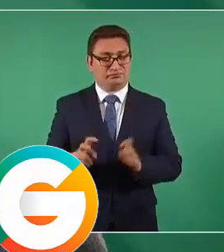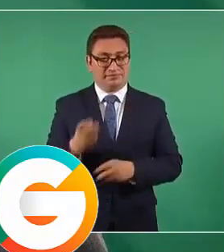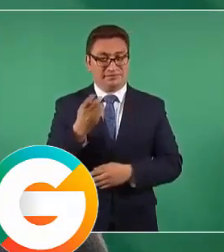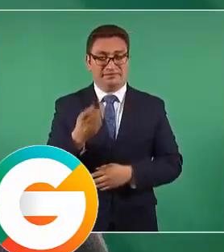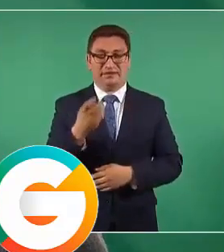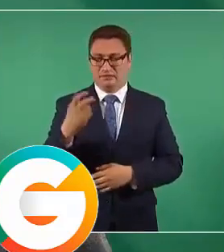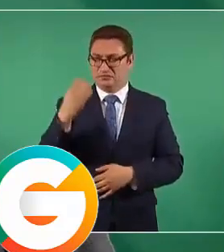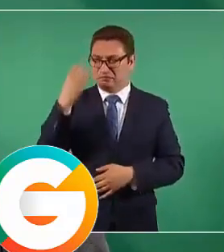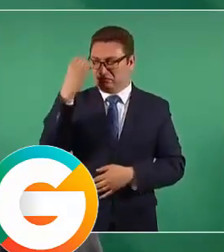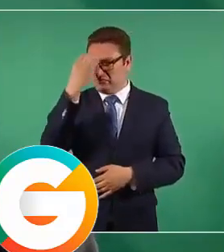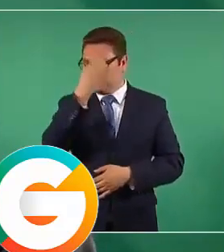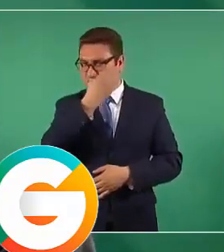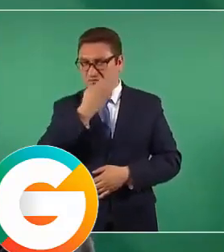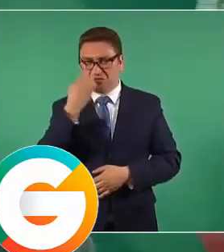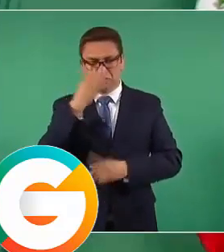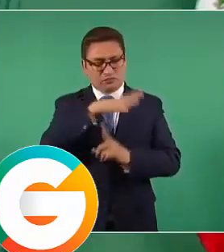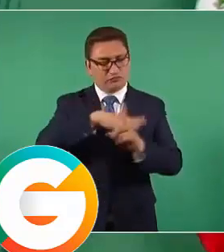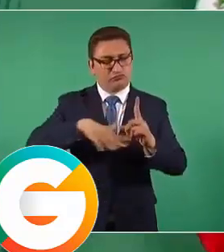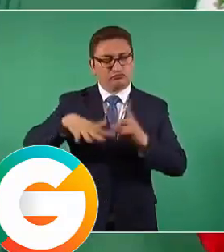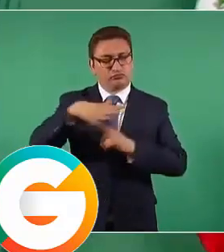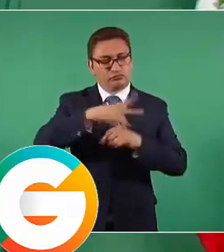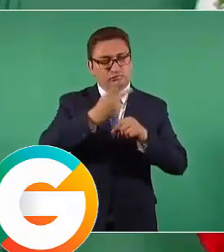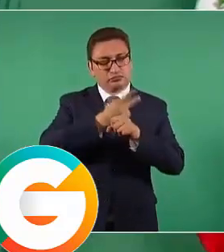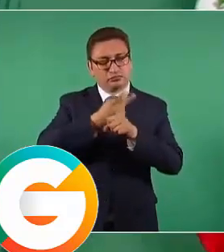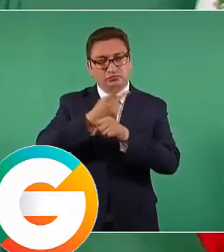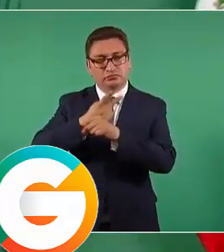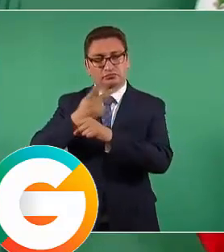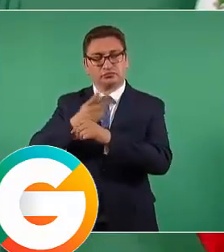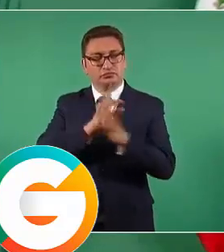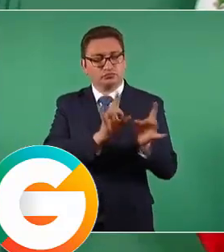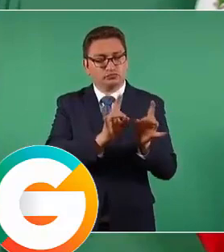el análisis de esta situación.